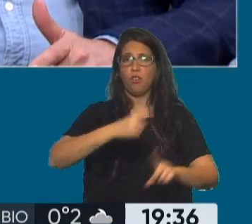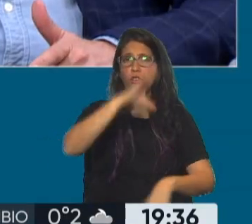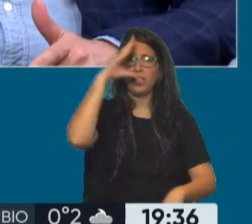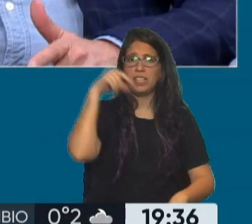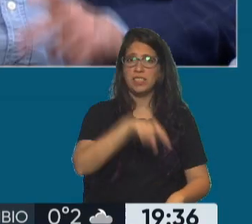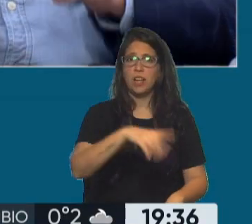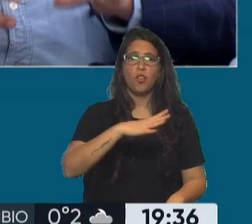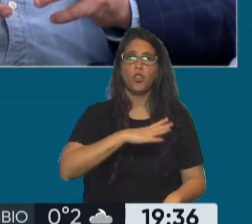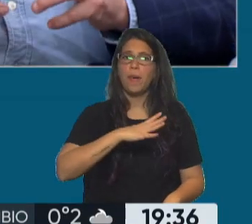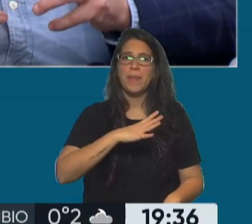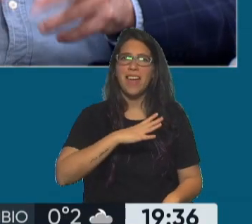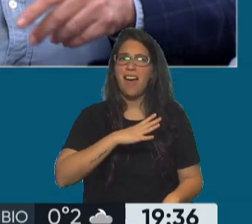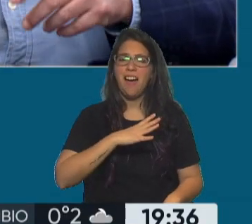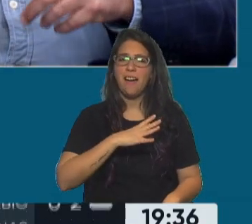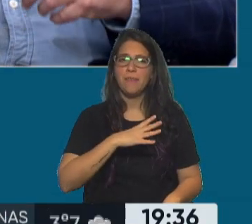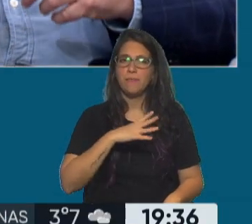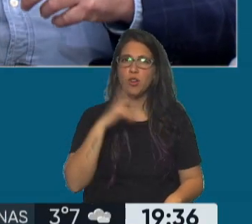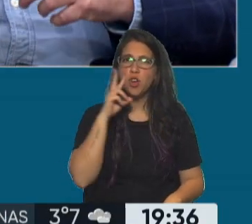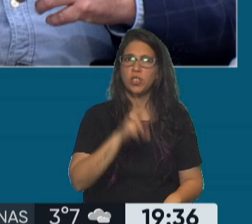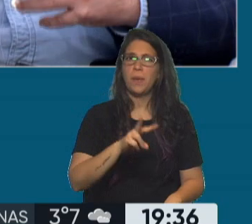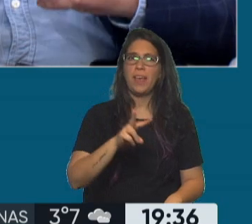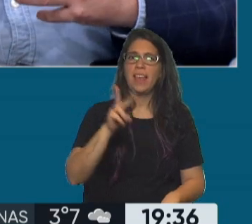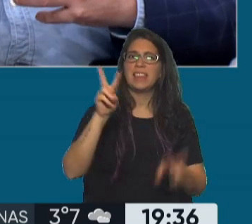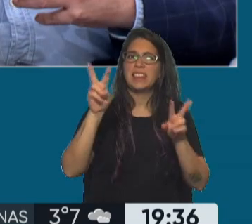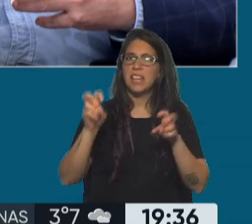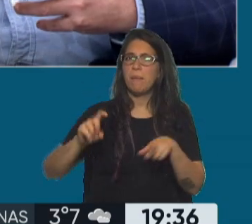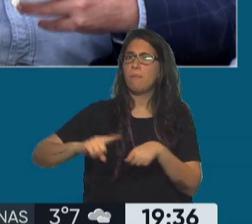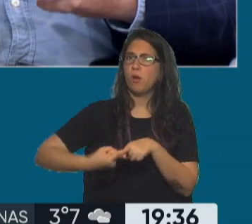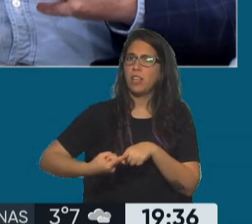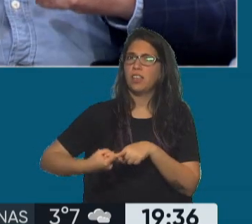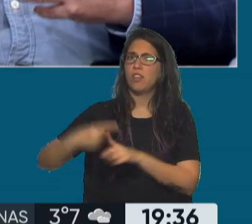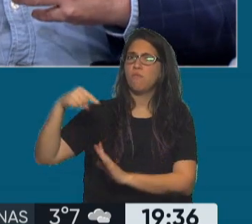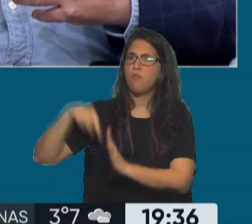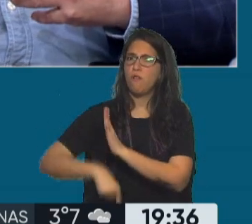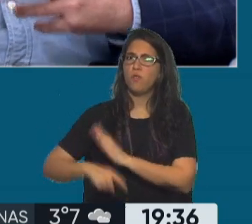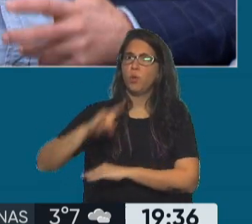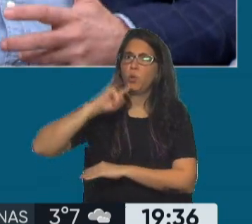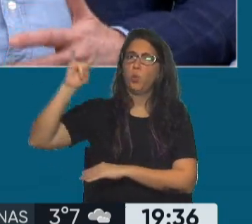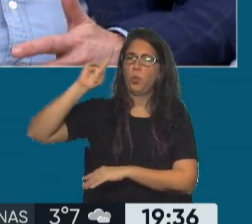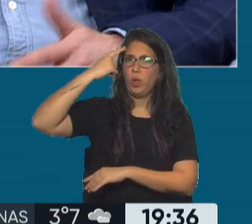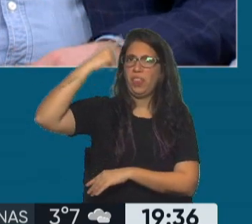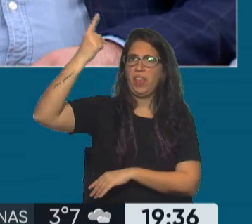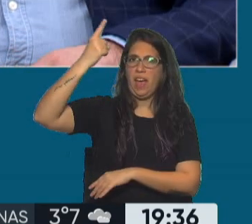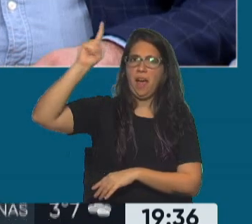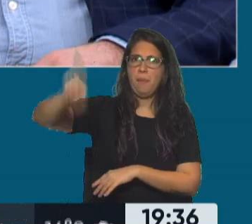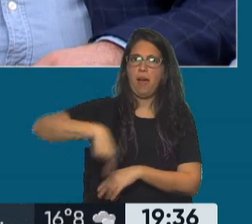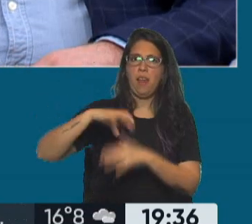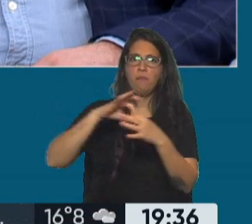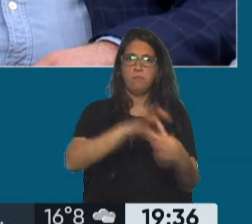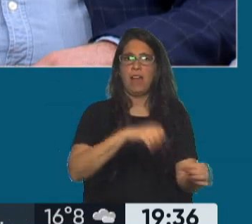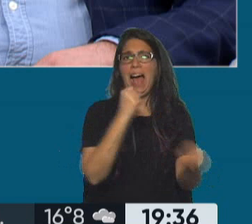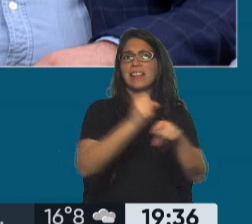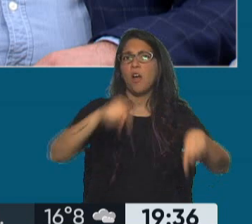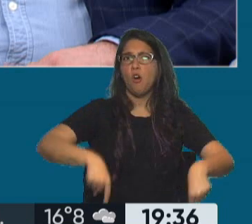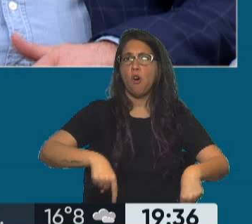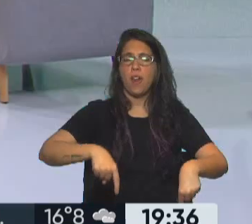se ve judicialmente una mano política detrás propulsora, digamos, de un atentado. Hasta acá parece que es una